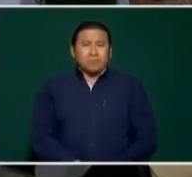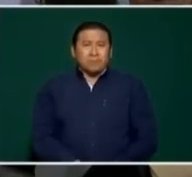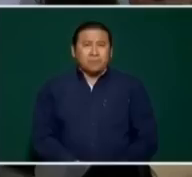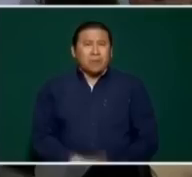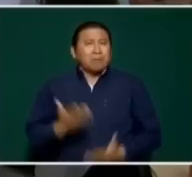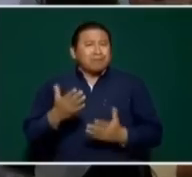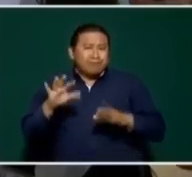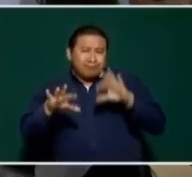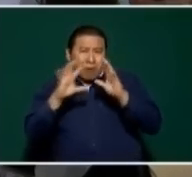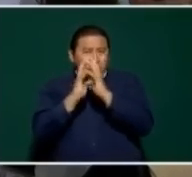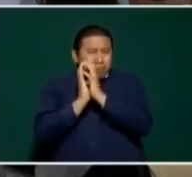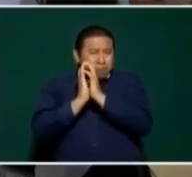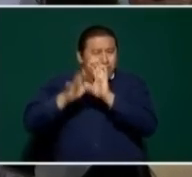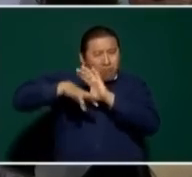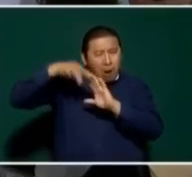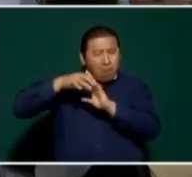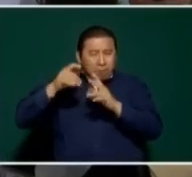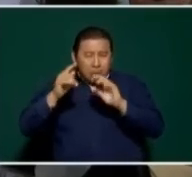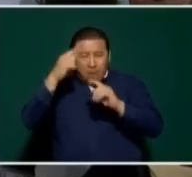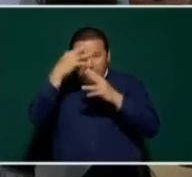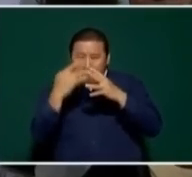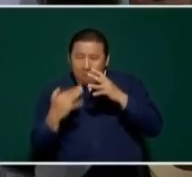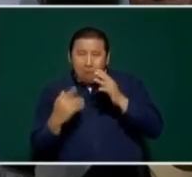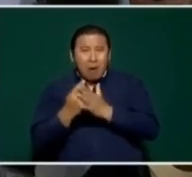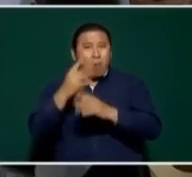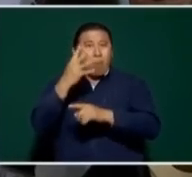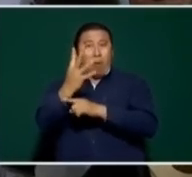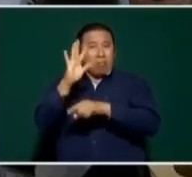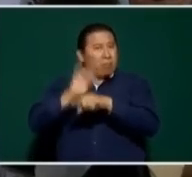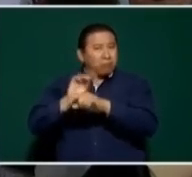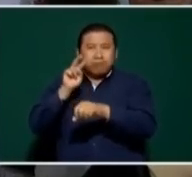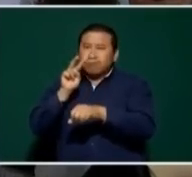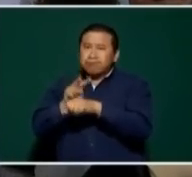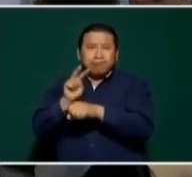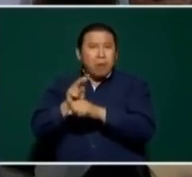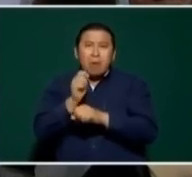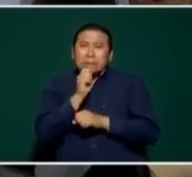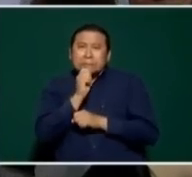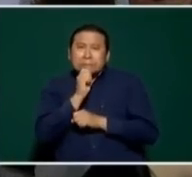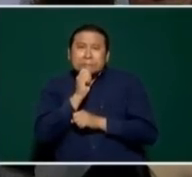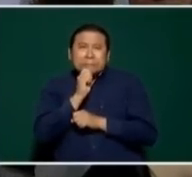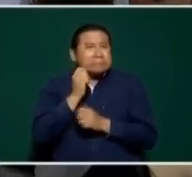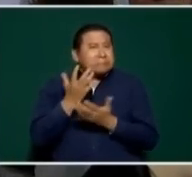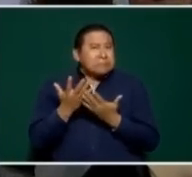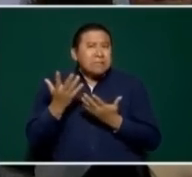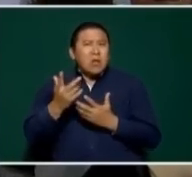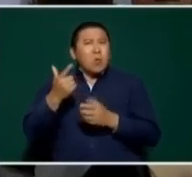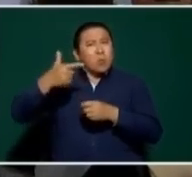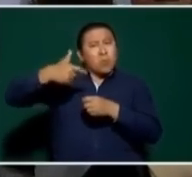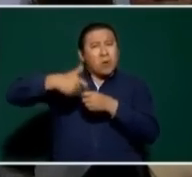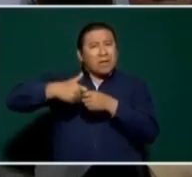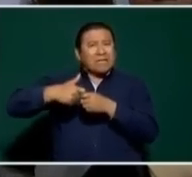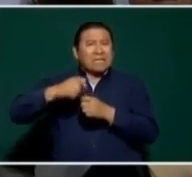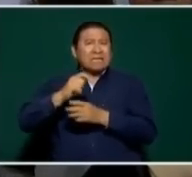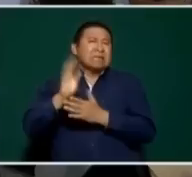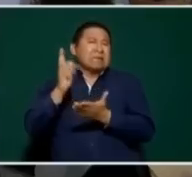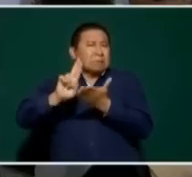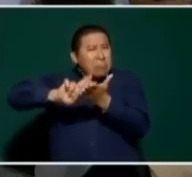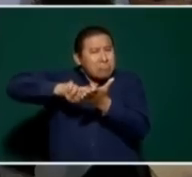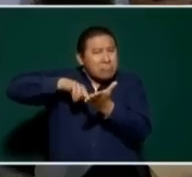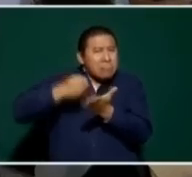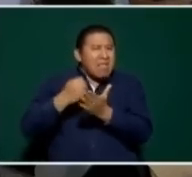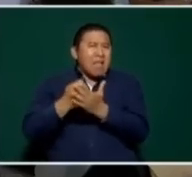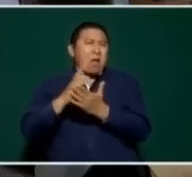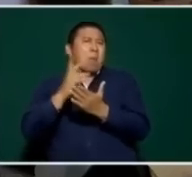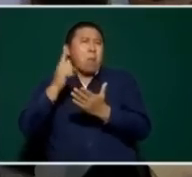por el sorteo electrónico, cuatro no permitieron ser verificadas. No permitió una gasolinera en Celaya, Estación Morelos